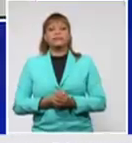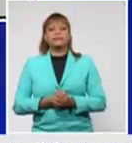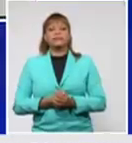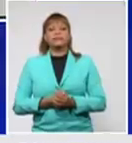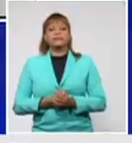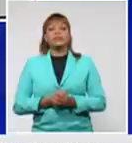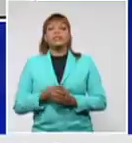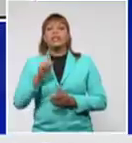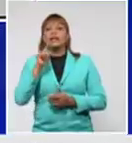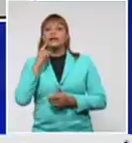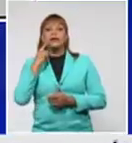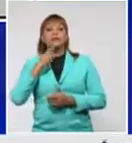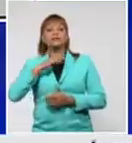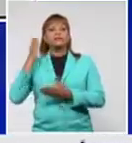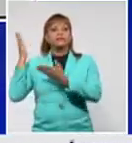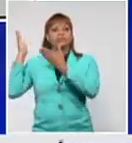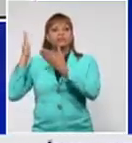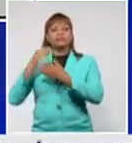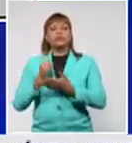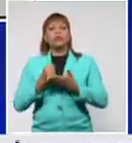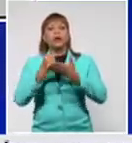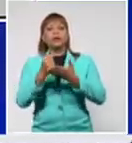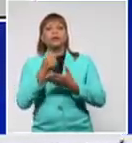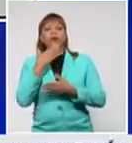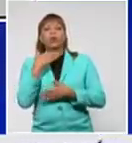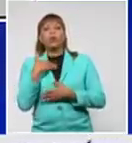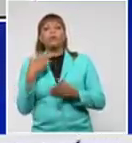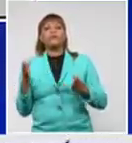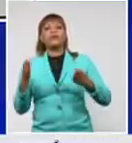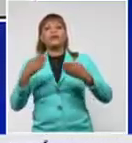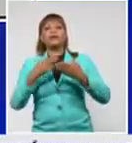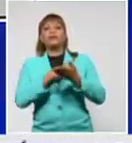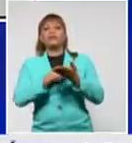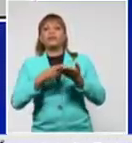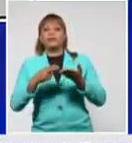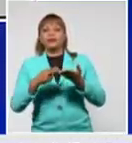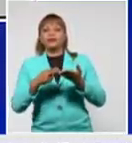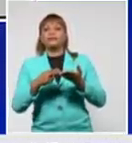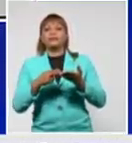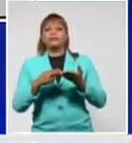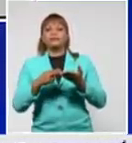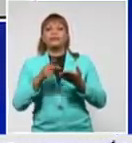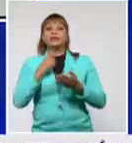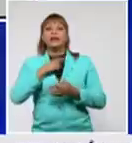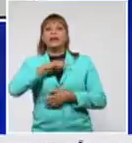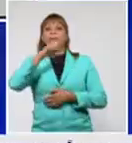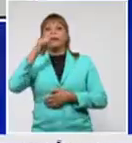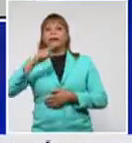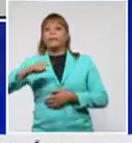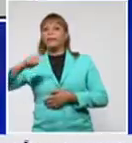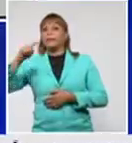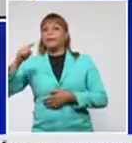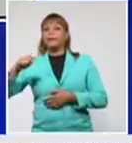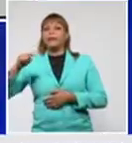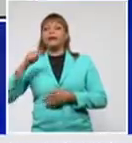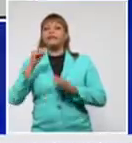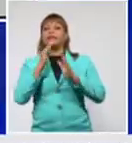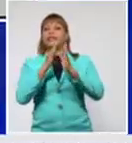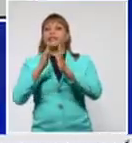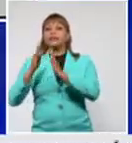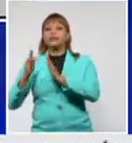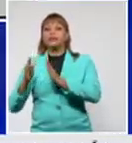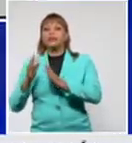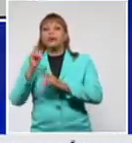permite ver cómo cerramos la semana. Estos son la distribución de los casos activos en